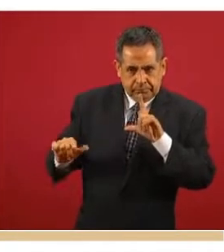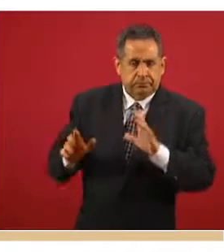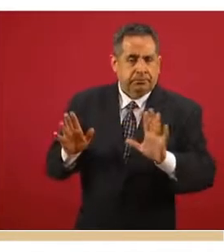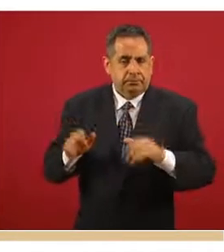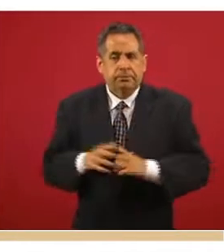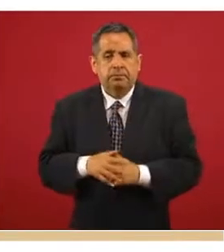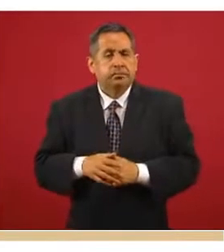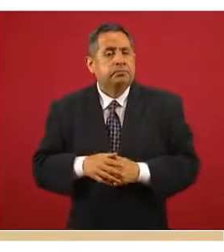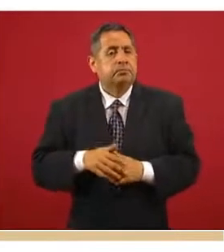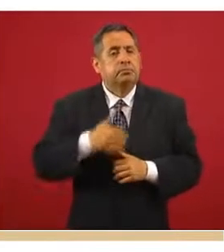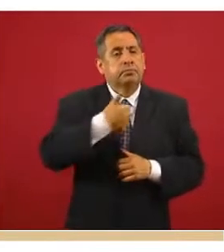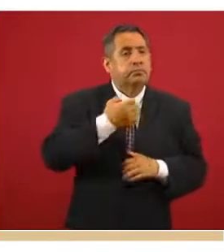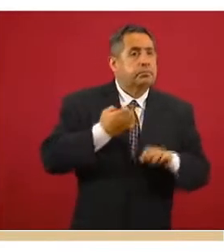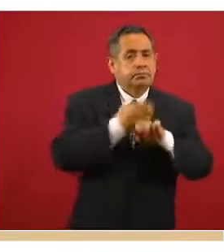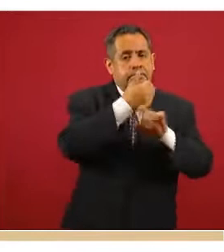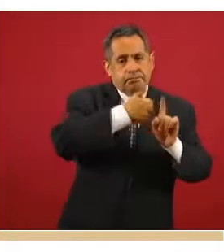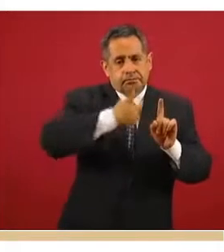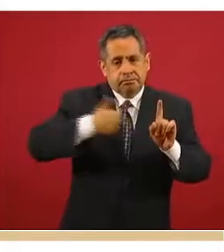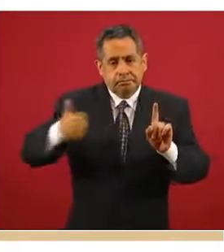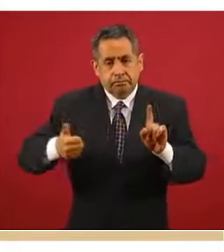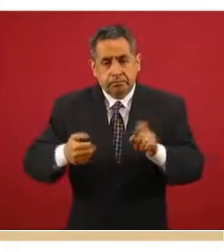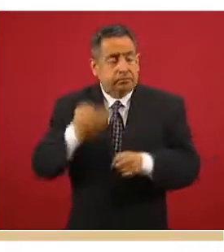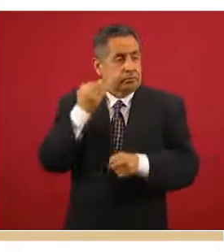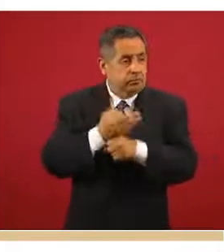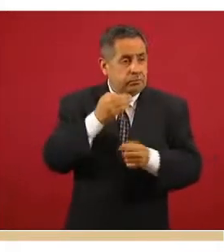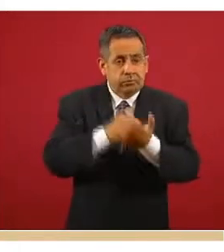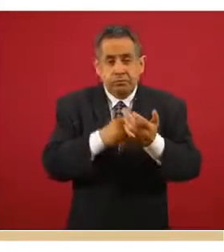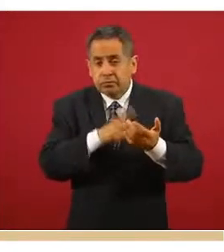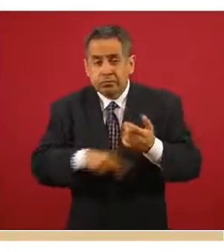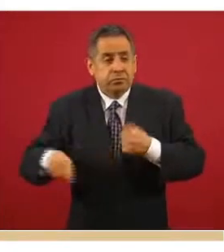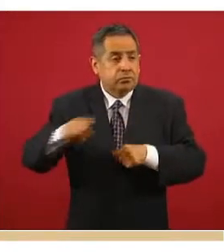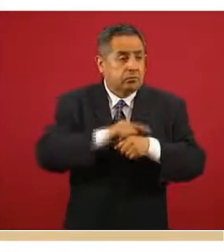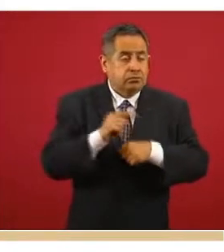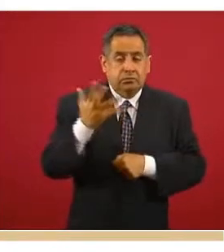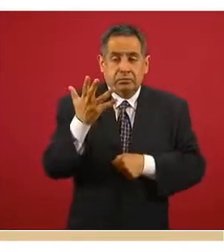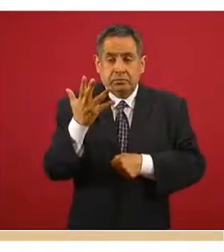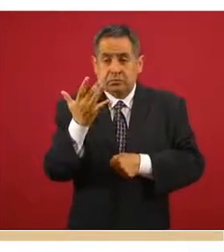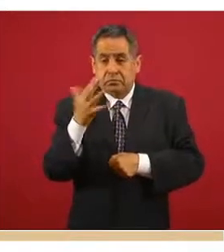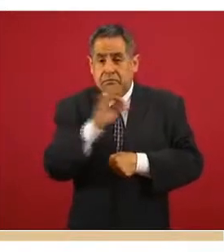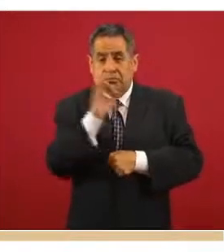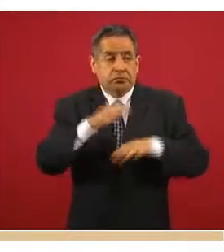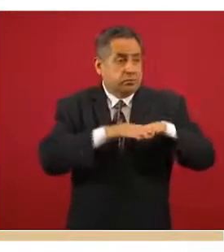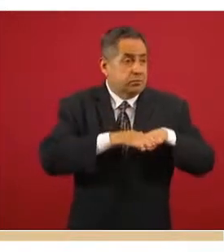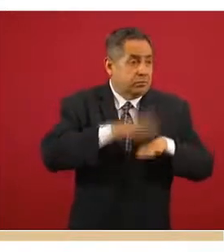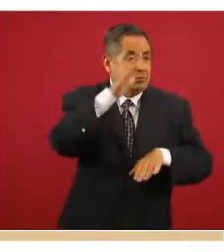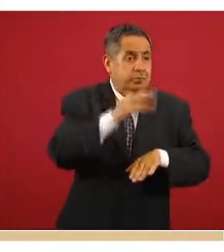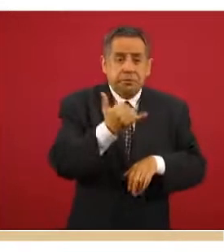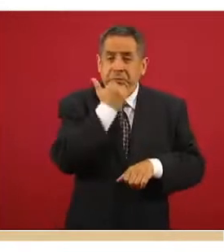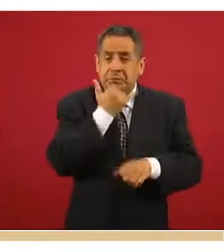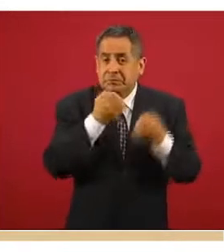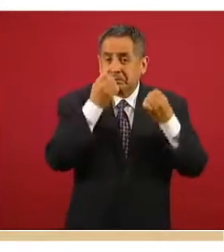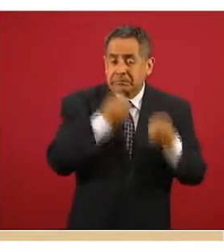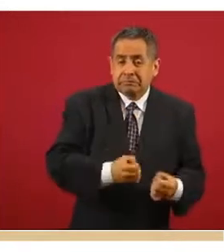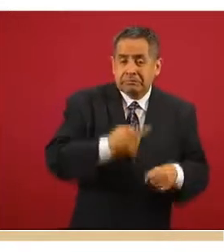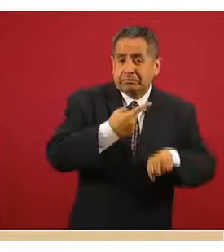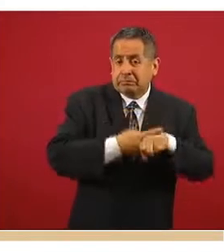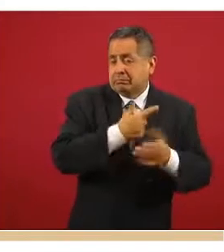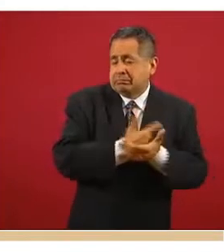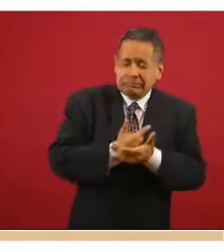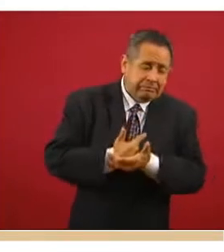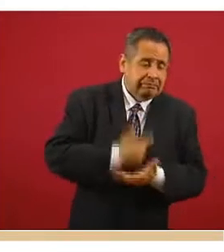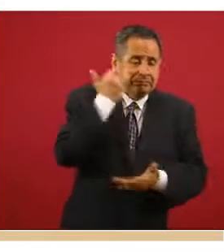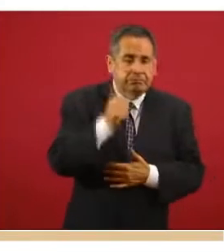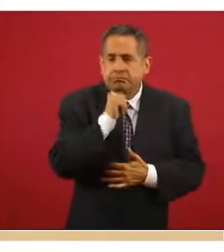una por una, ninguna tiene en este momento ocupaciones mayores al 50%. Reitero,